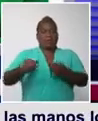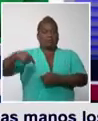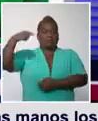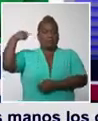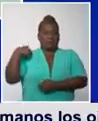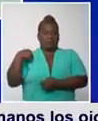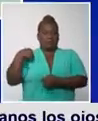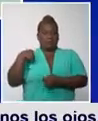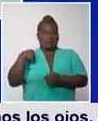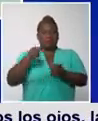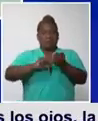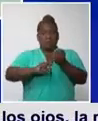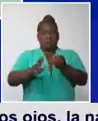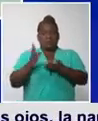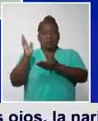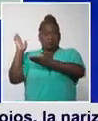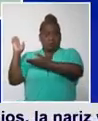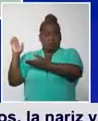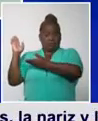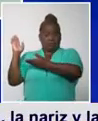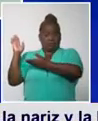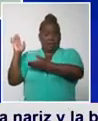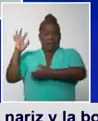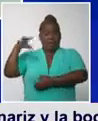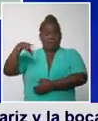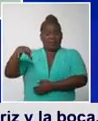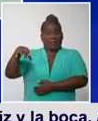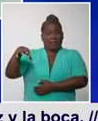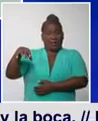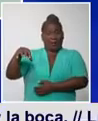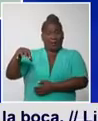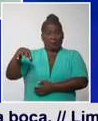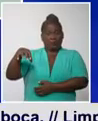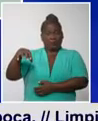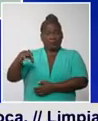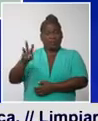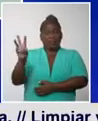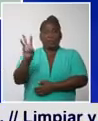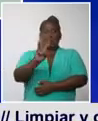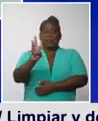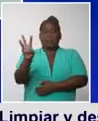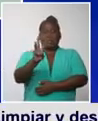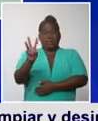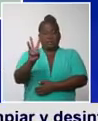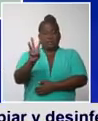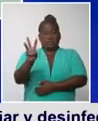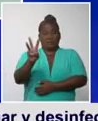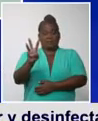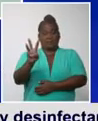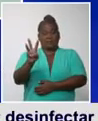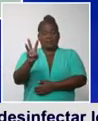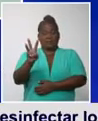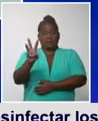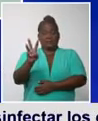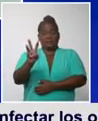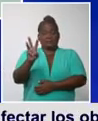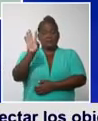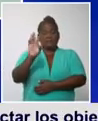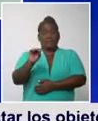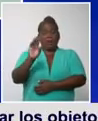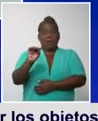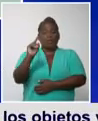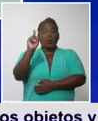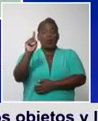provincia, Pinar del Río, como ya habíamos visto en el mapa, 33, estamos hablando de un caso menos que la